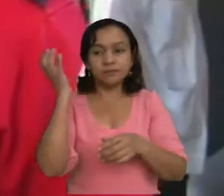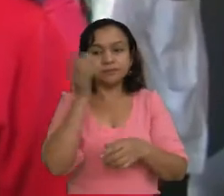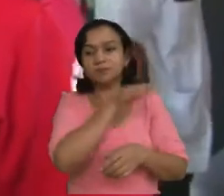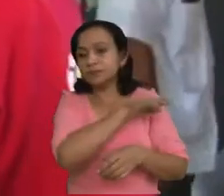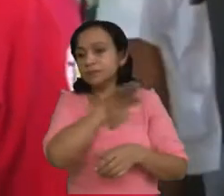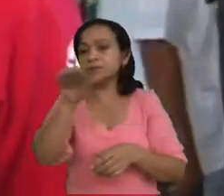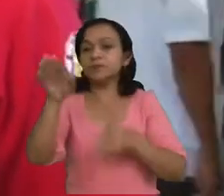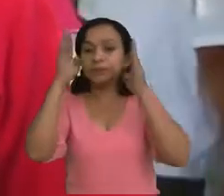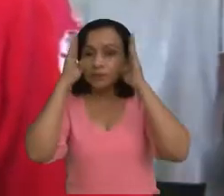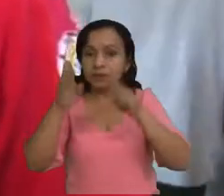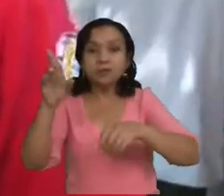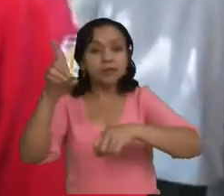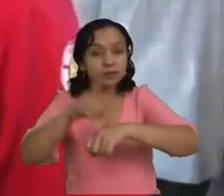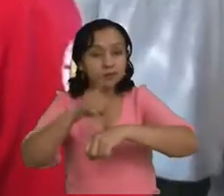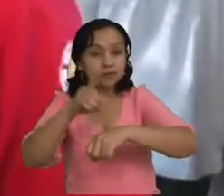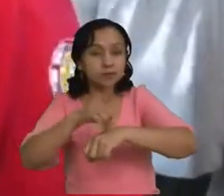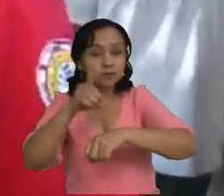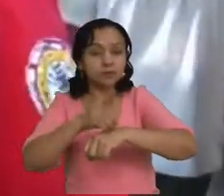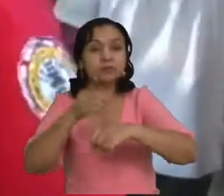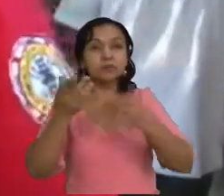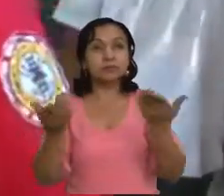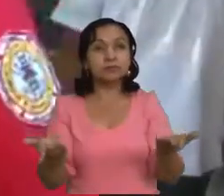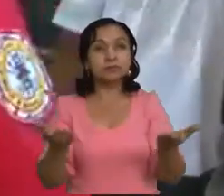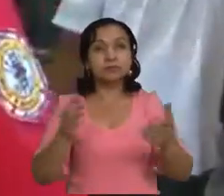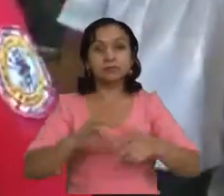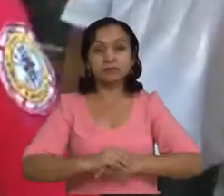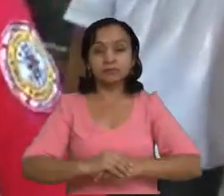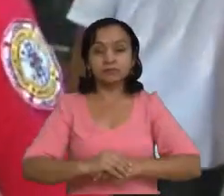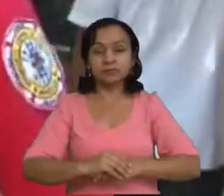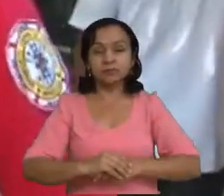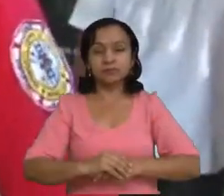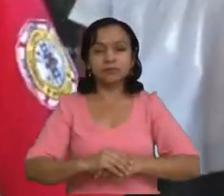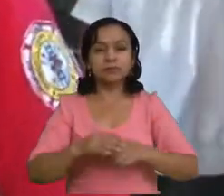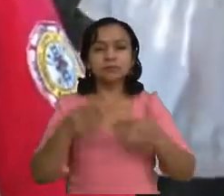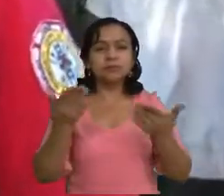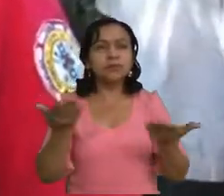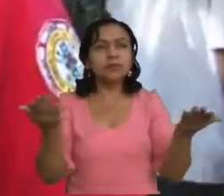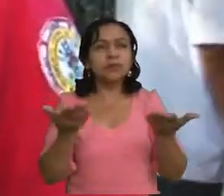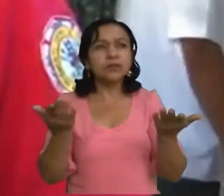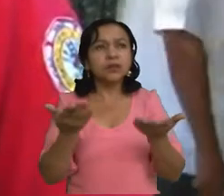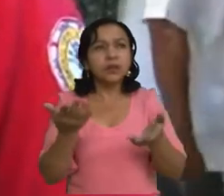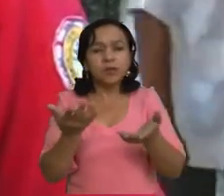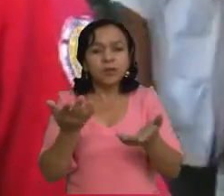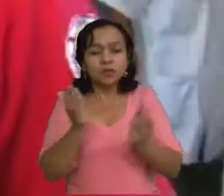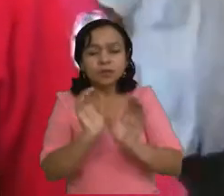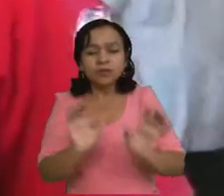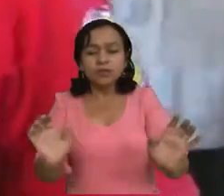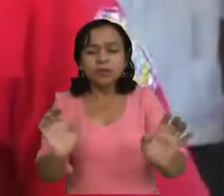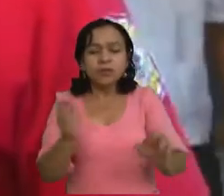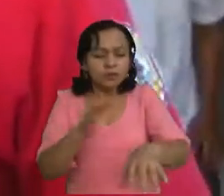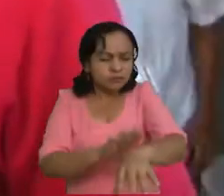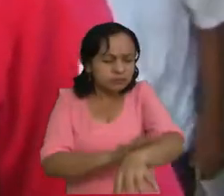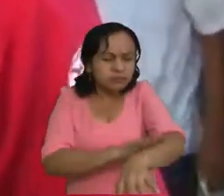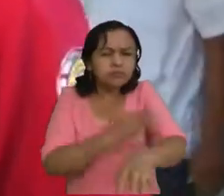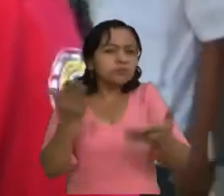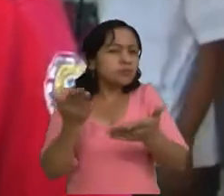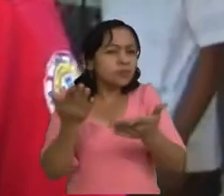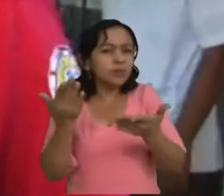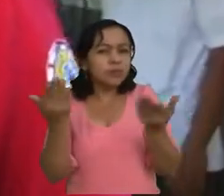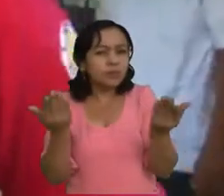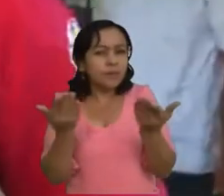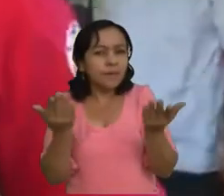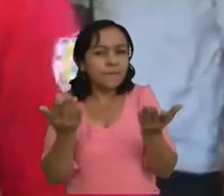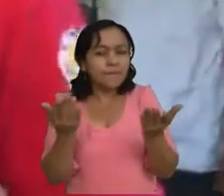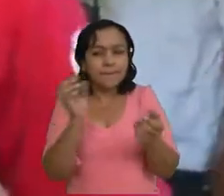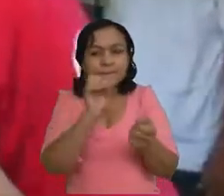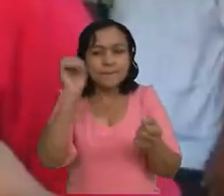sean atendidos como debe ser de la manera más oportuna. Básicamente, más o menos, ¿cuál es el grado de quemadura de estos 2 menores de edad? El